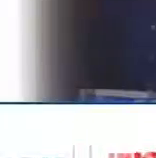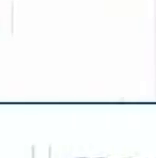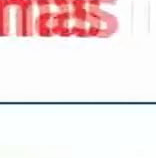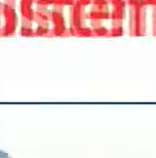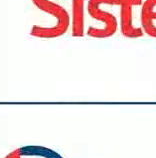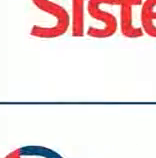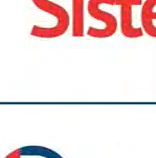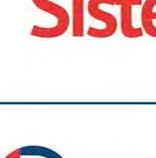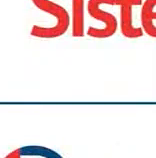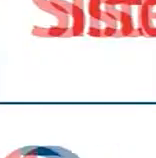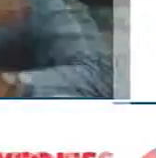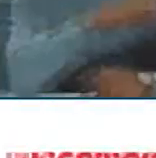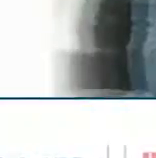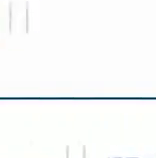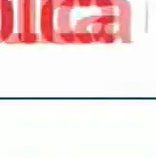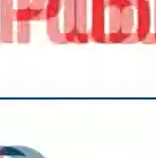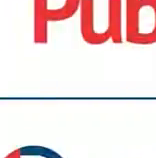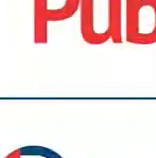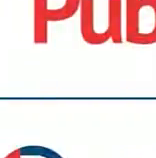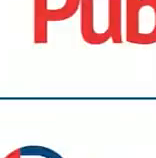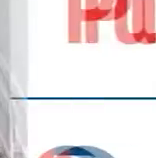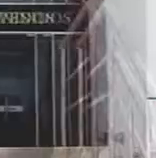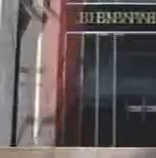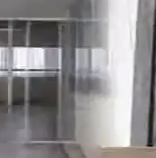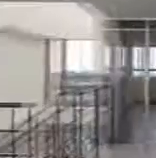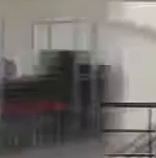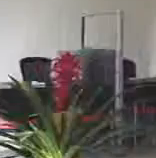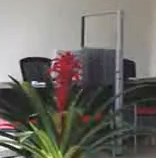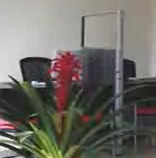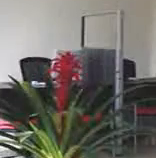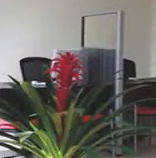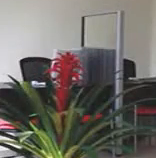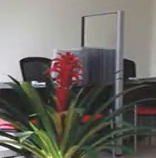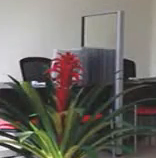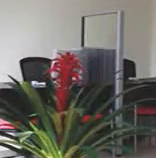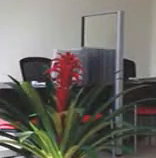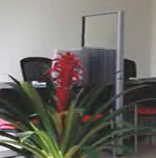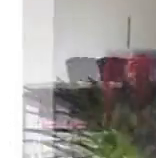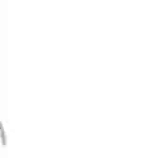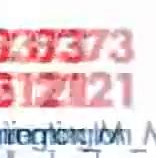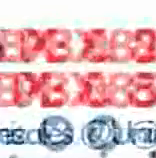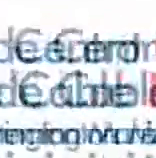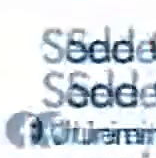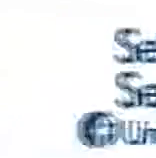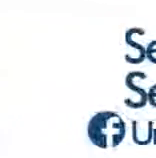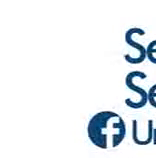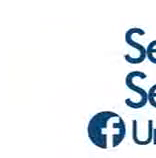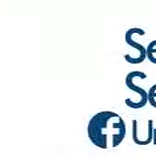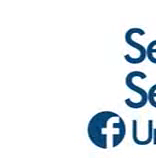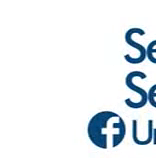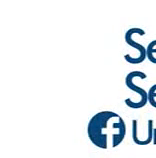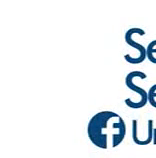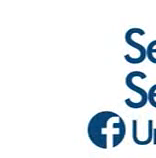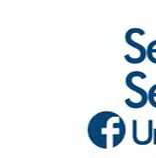Internacionales, Ingeniería de Sistemas, Contaduría Pública, nueva sede, sector El Cable, inscripciones abiertas,